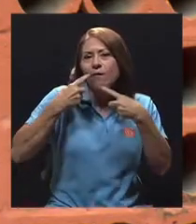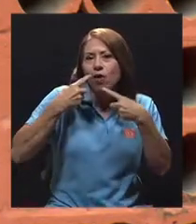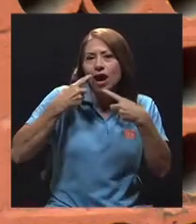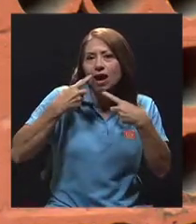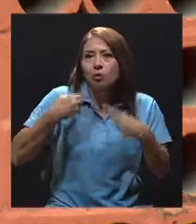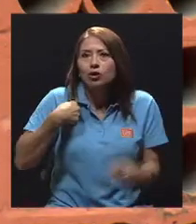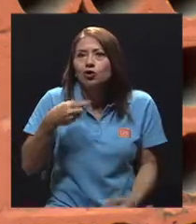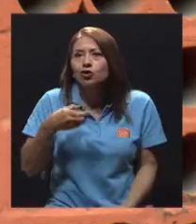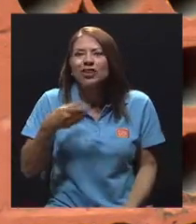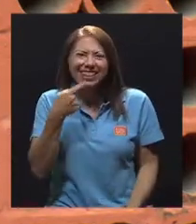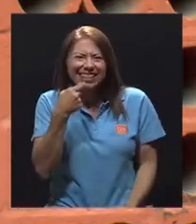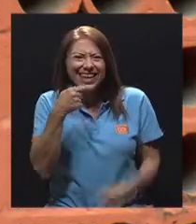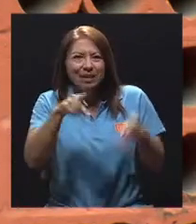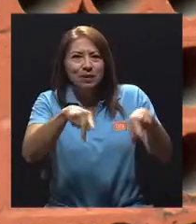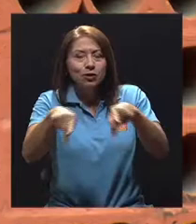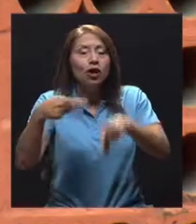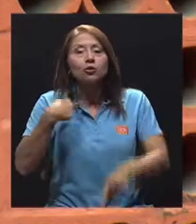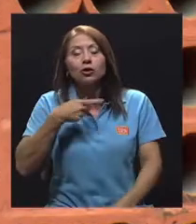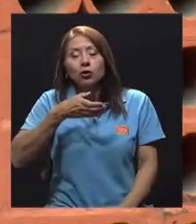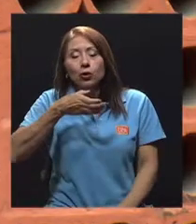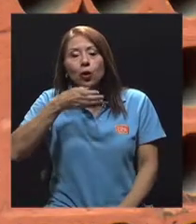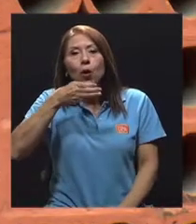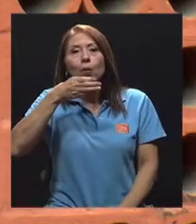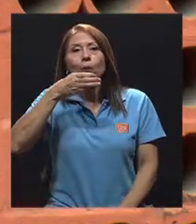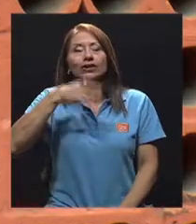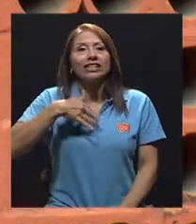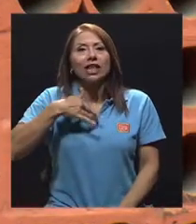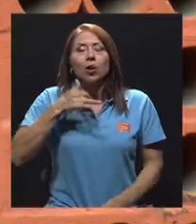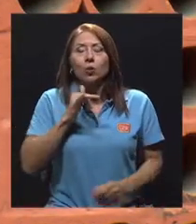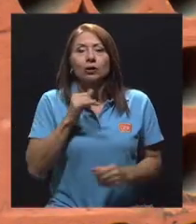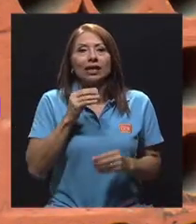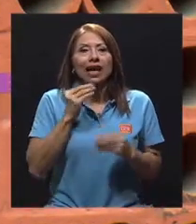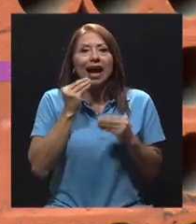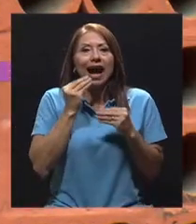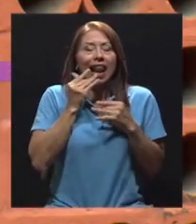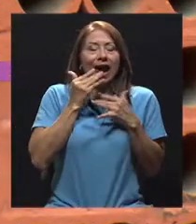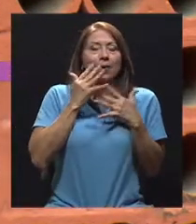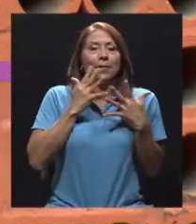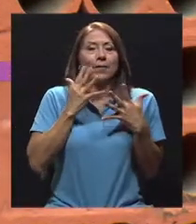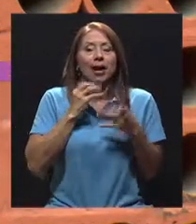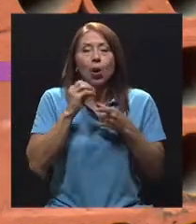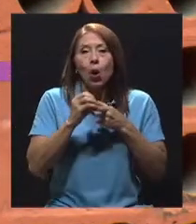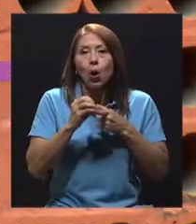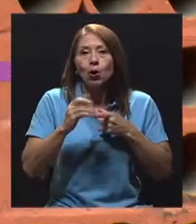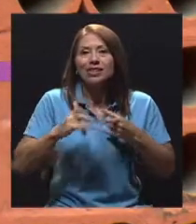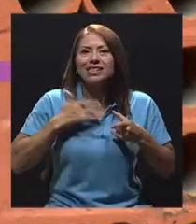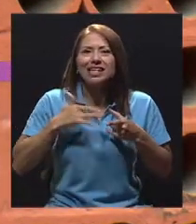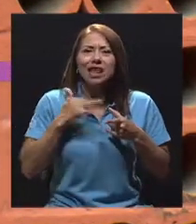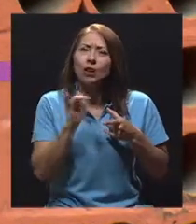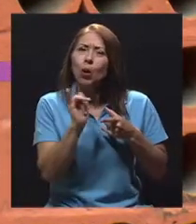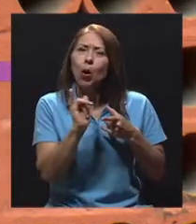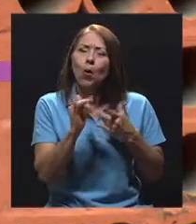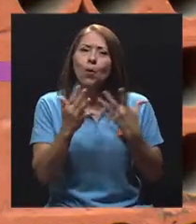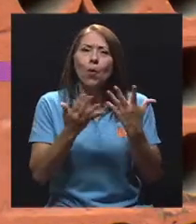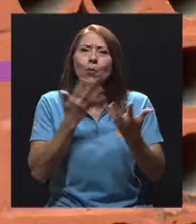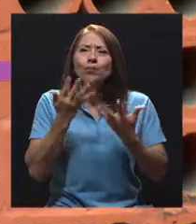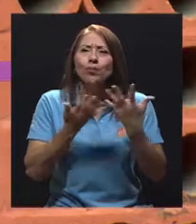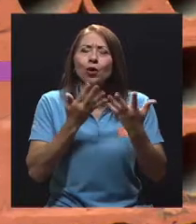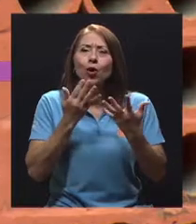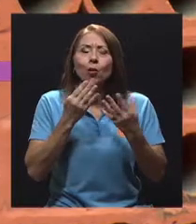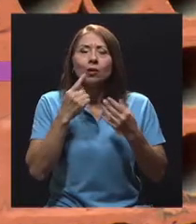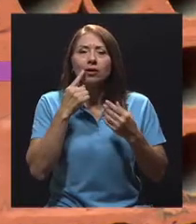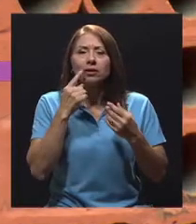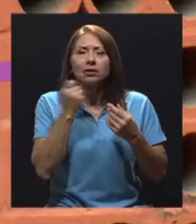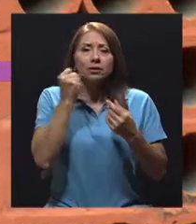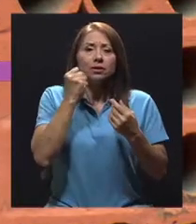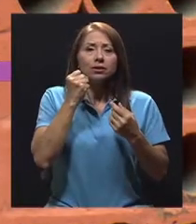yo tomo siento un calambre, dicen también, ¿verdad? Esas son las palabras que ellos utilizan, o siento como que setella, dicen ellos, como